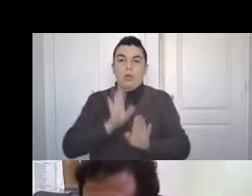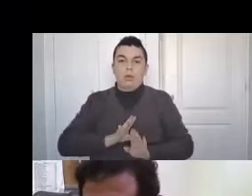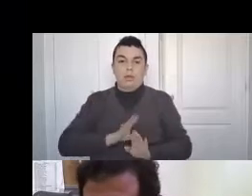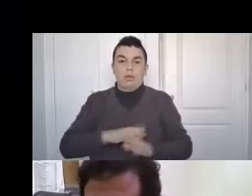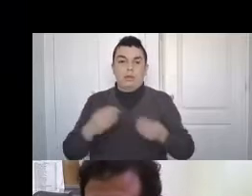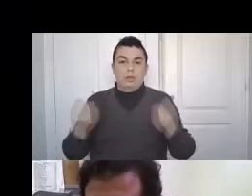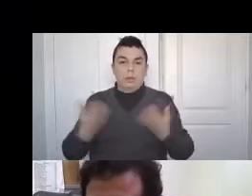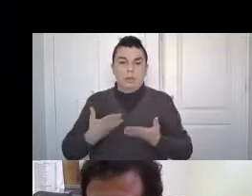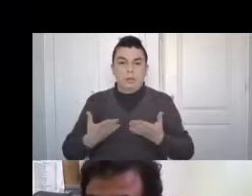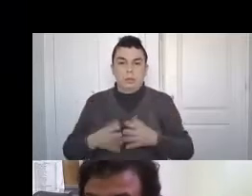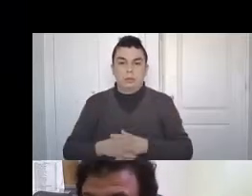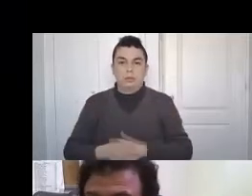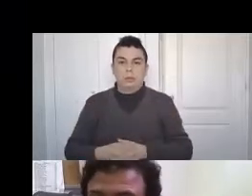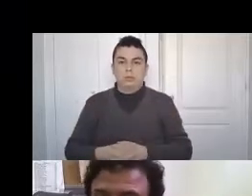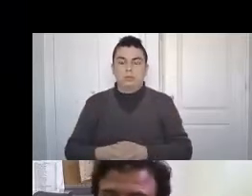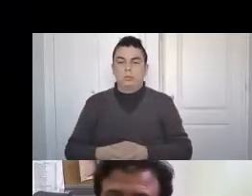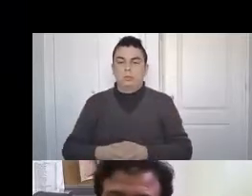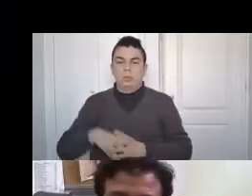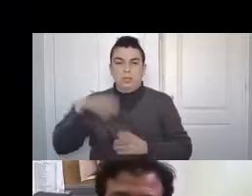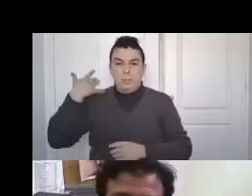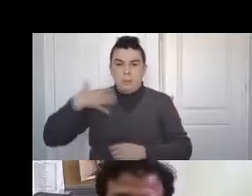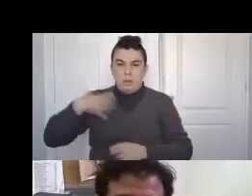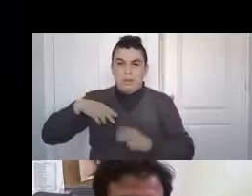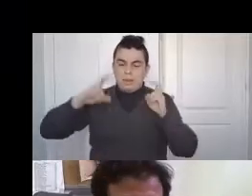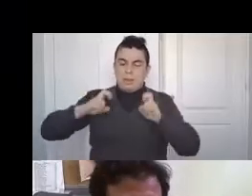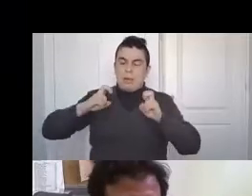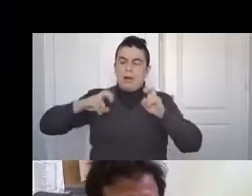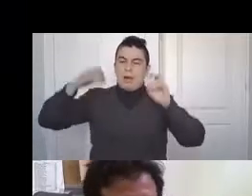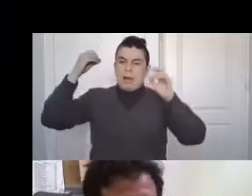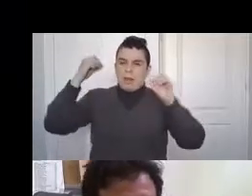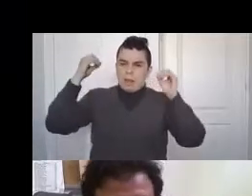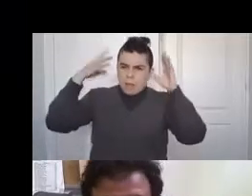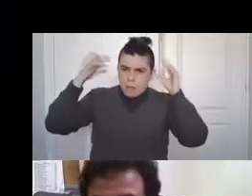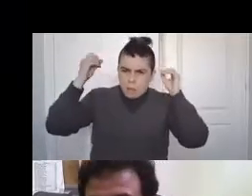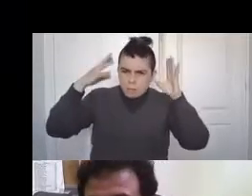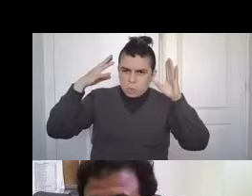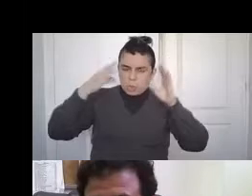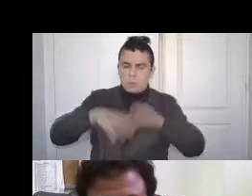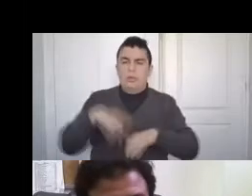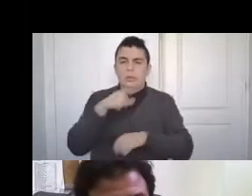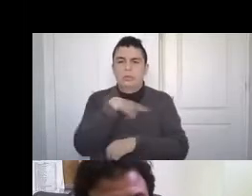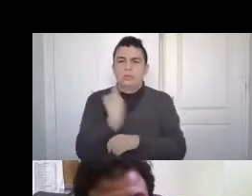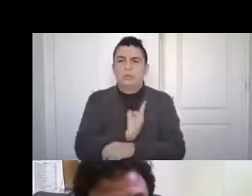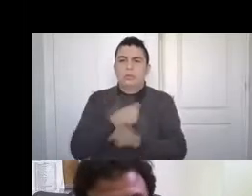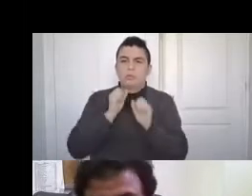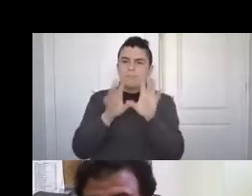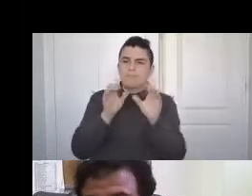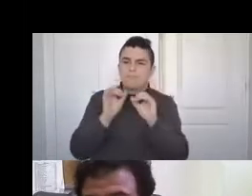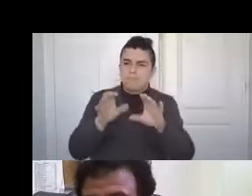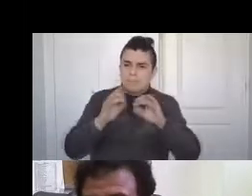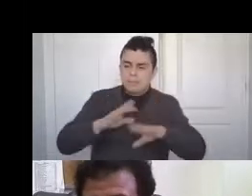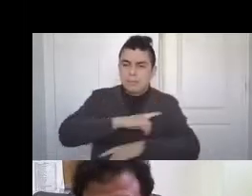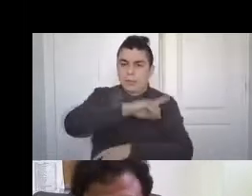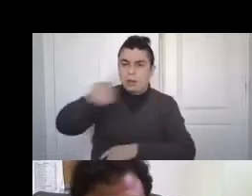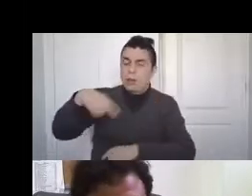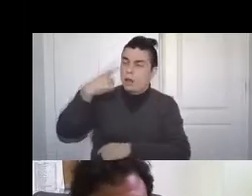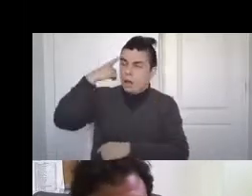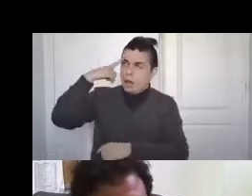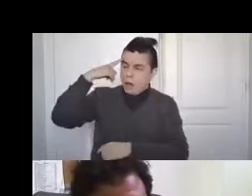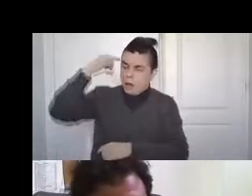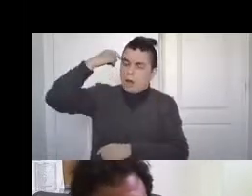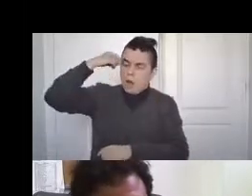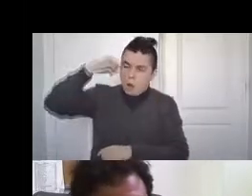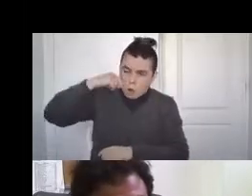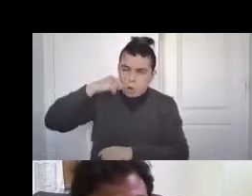educación. Tenemos que conocer mucho de lo que estamos hablando, de cuál es el patógeno y cómo son las maneras de abordarlo. Y por